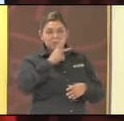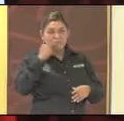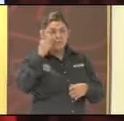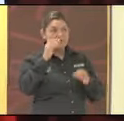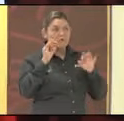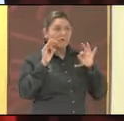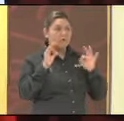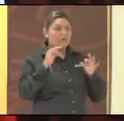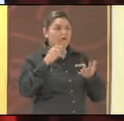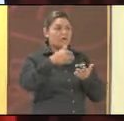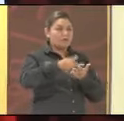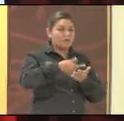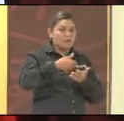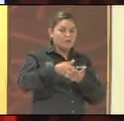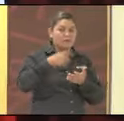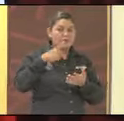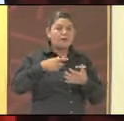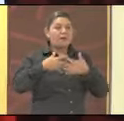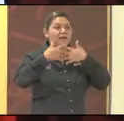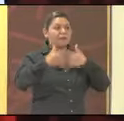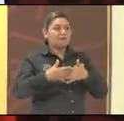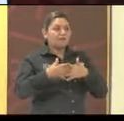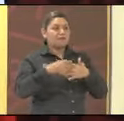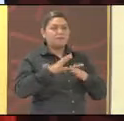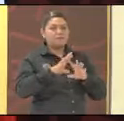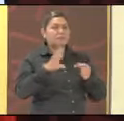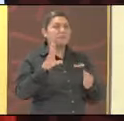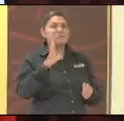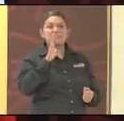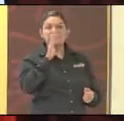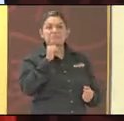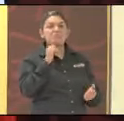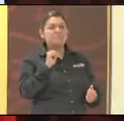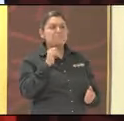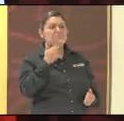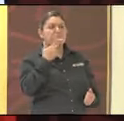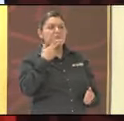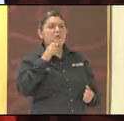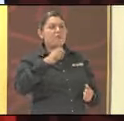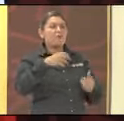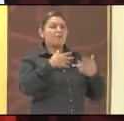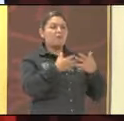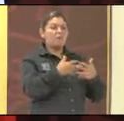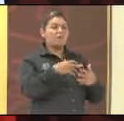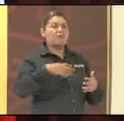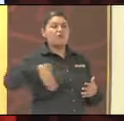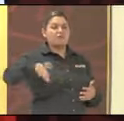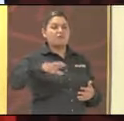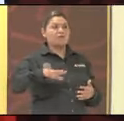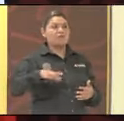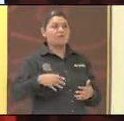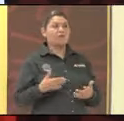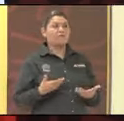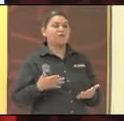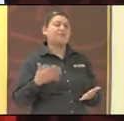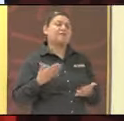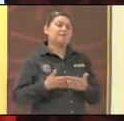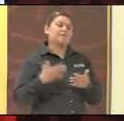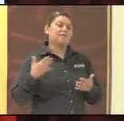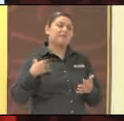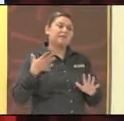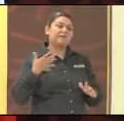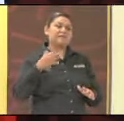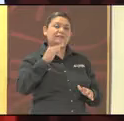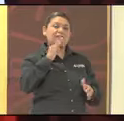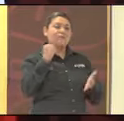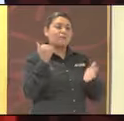dragó con material de carga a solves y no presentó ninguna falla, tanto en lo mecánico como en lo hidráulico. Sin embargo, se presume que falló